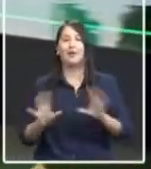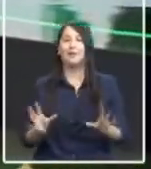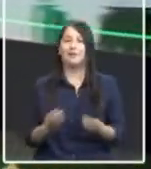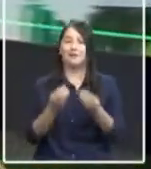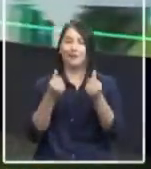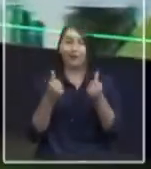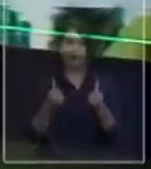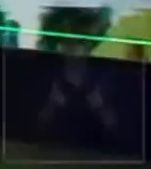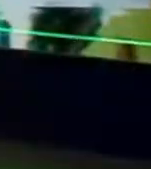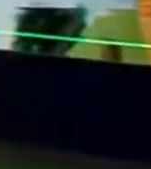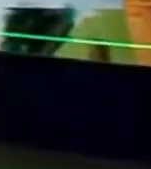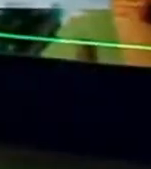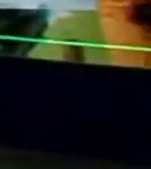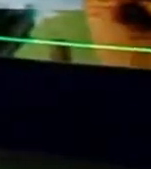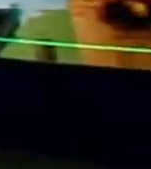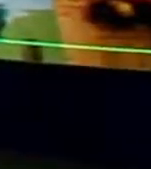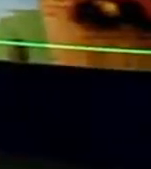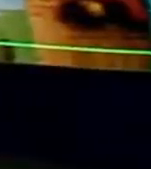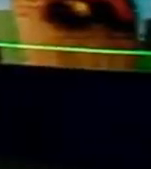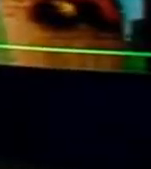bien.